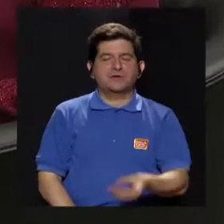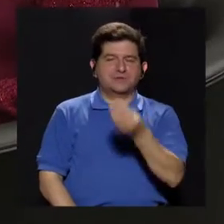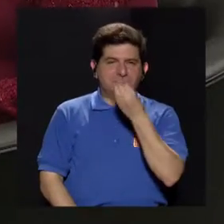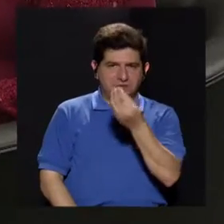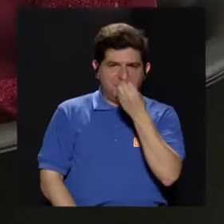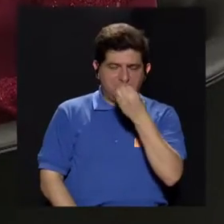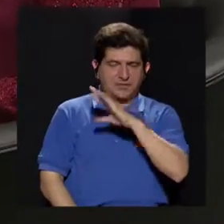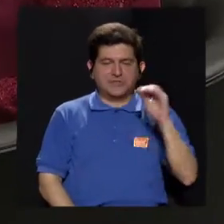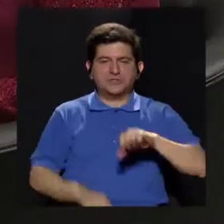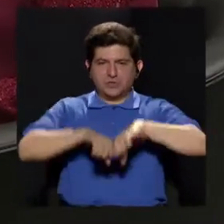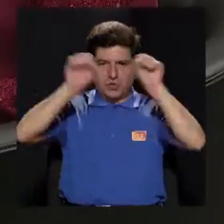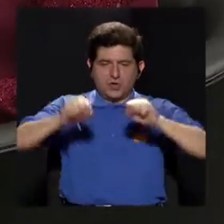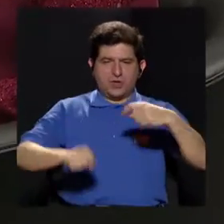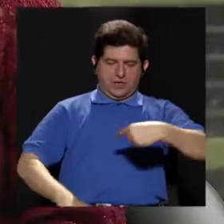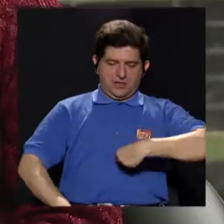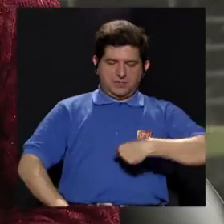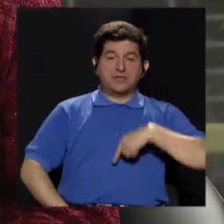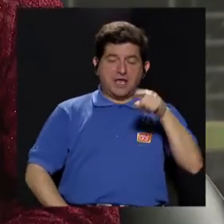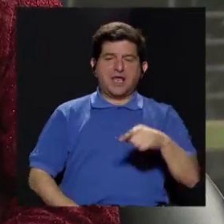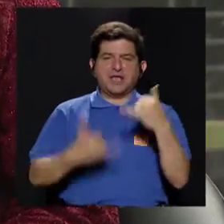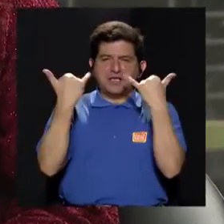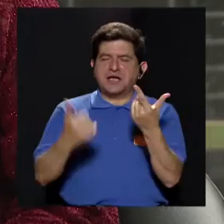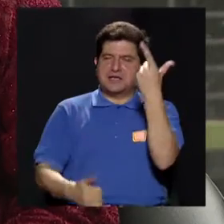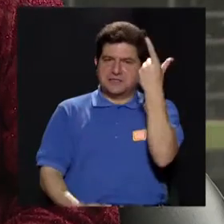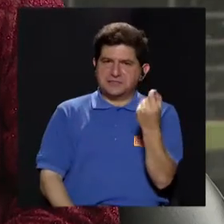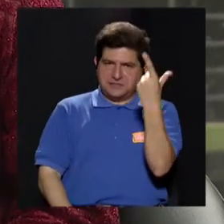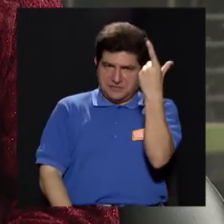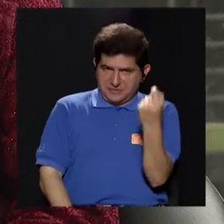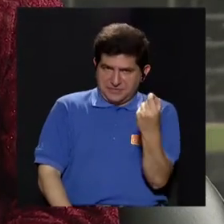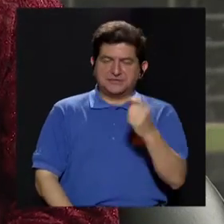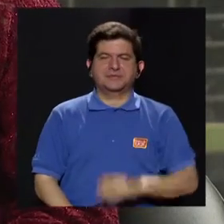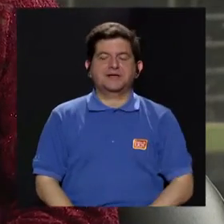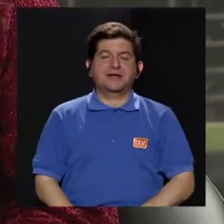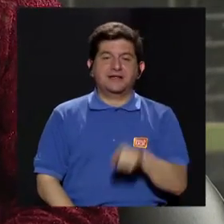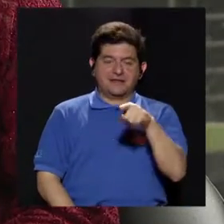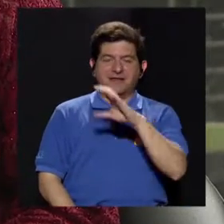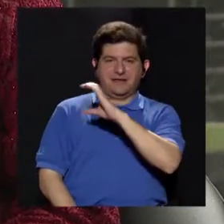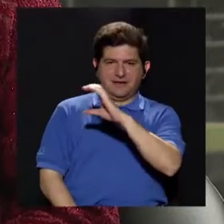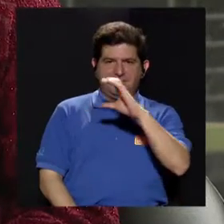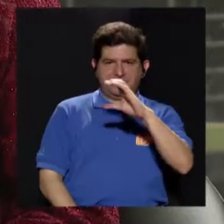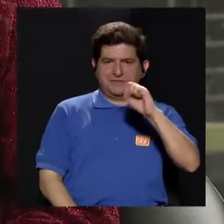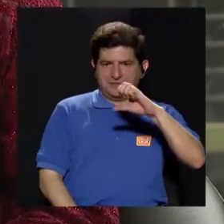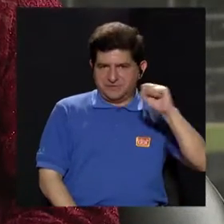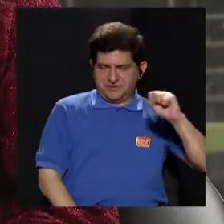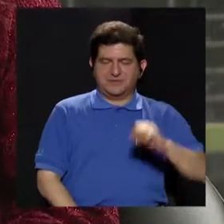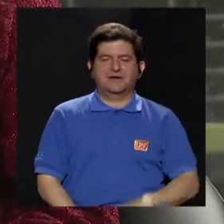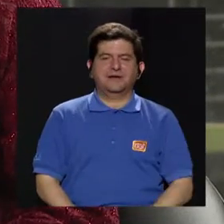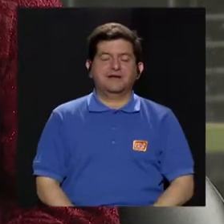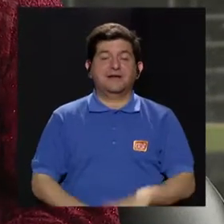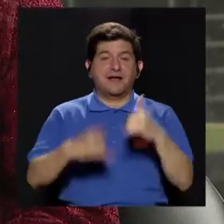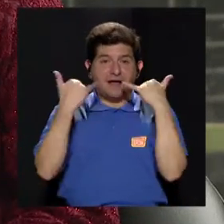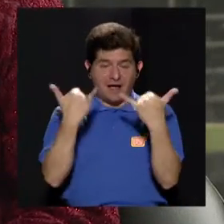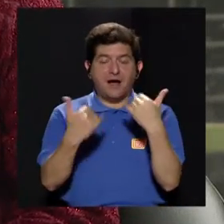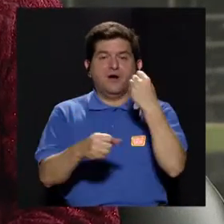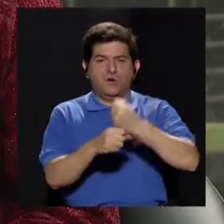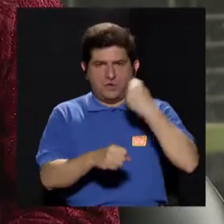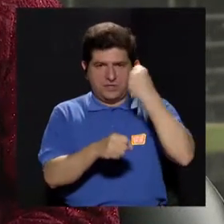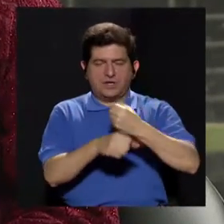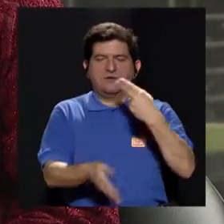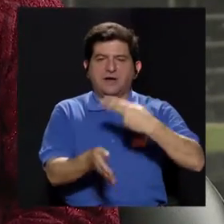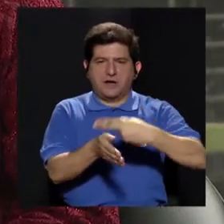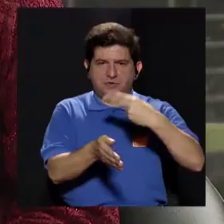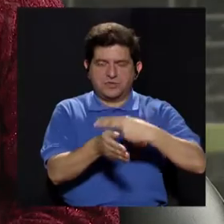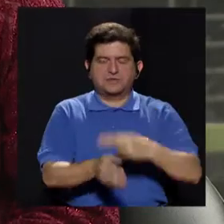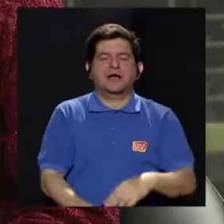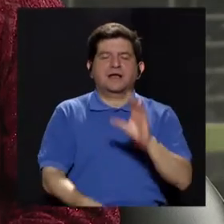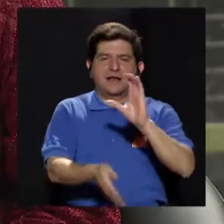y nutrición. Recientemente ella se acaba de jubilar, se acogió a su pensión de la Caja Costarricense de Seguro Social y actualmente labora